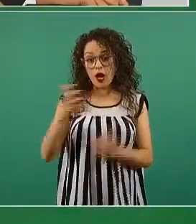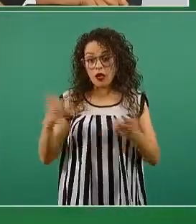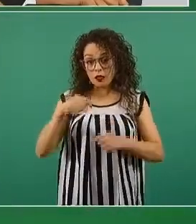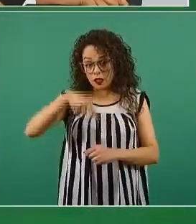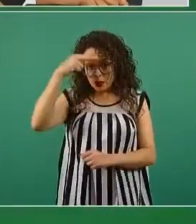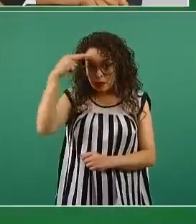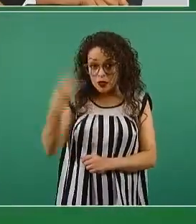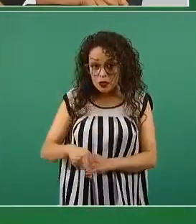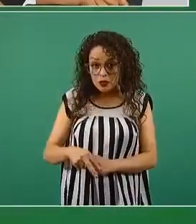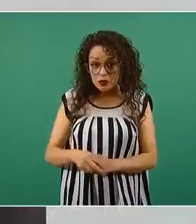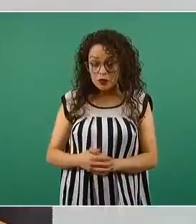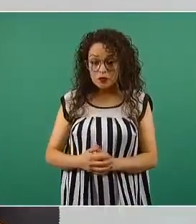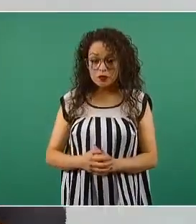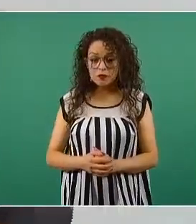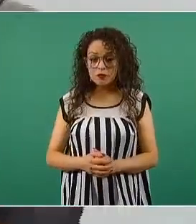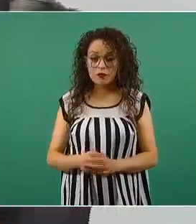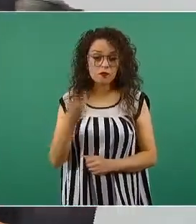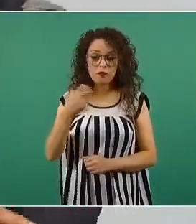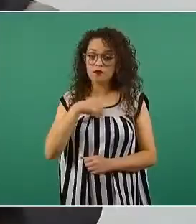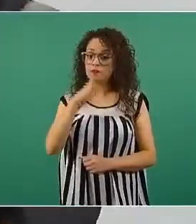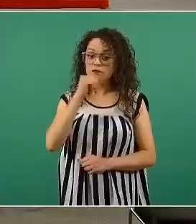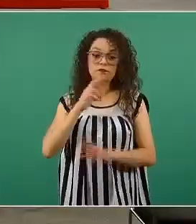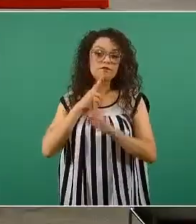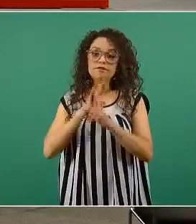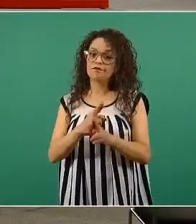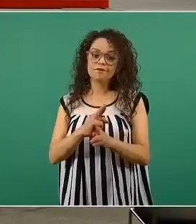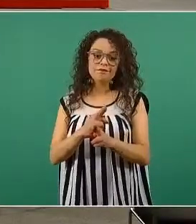México. Eso no lo puedo contestar yo.